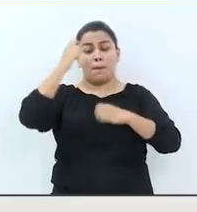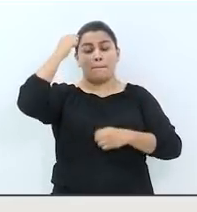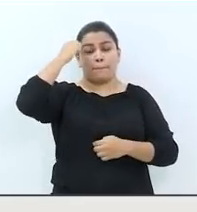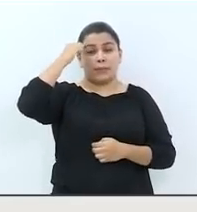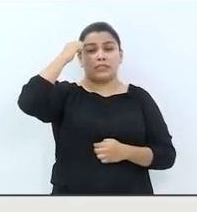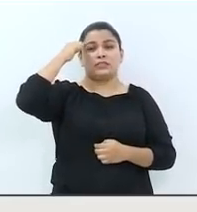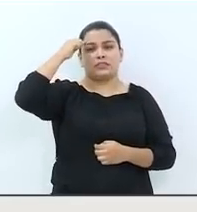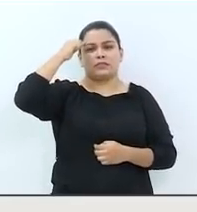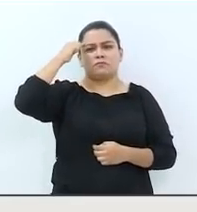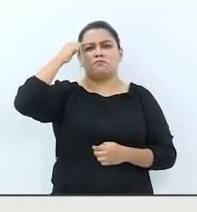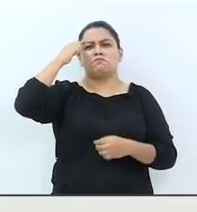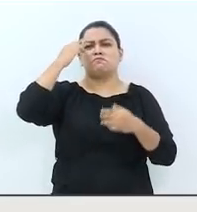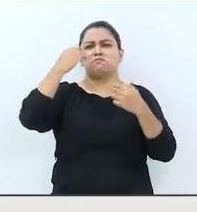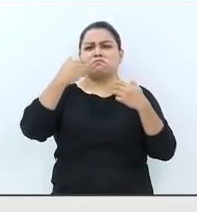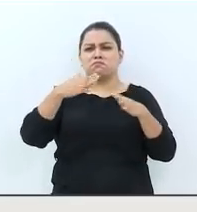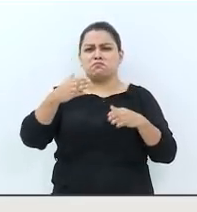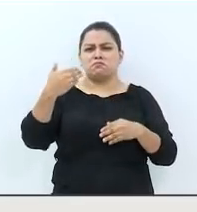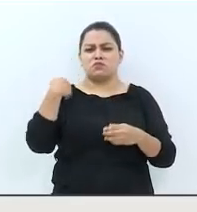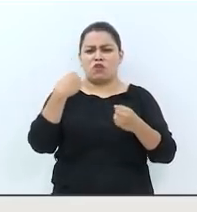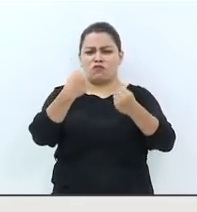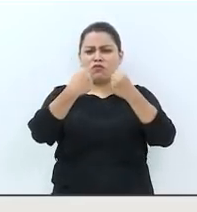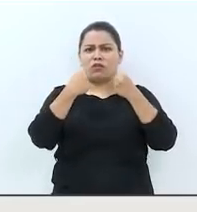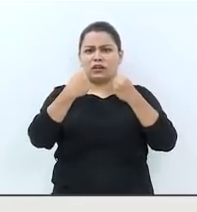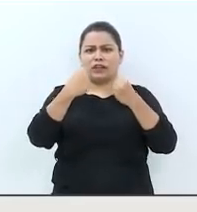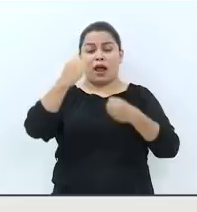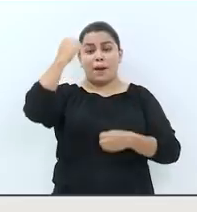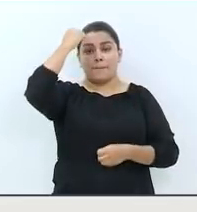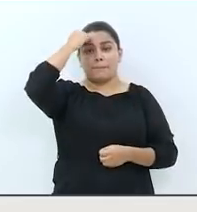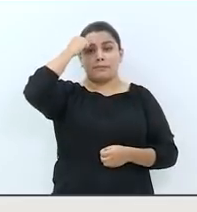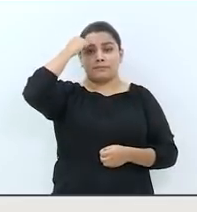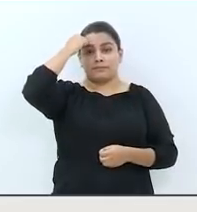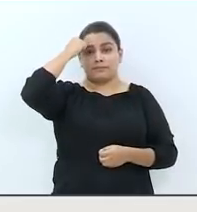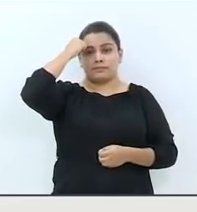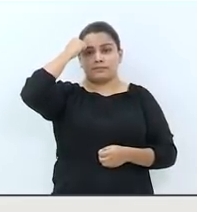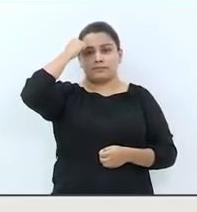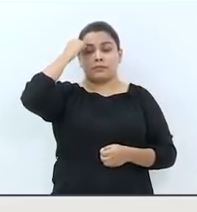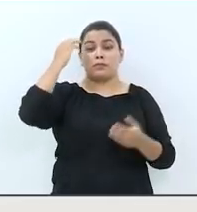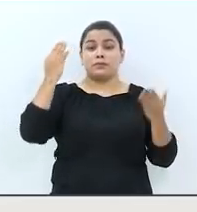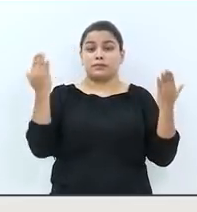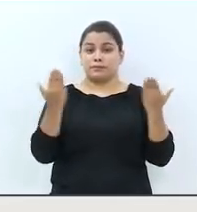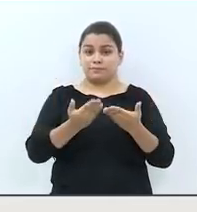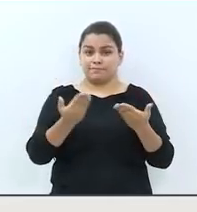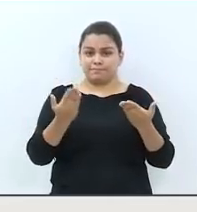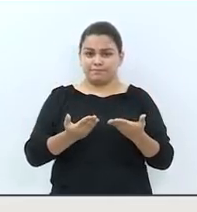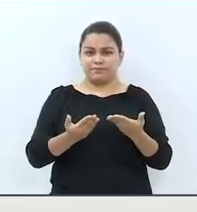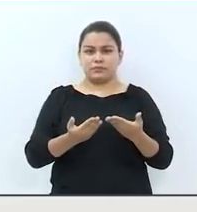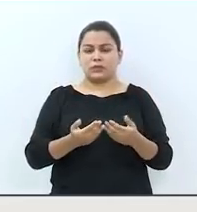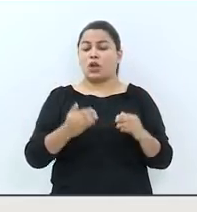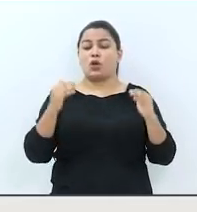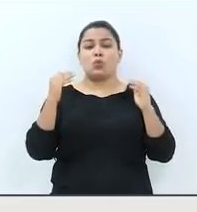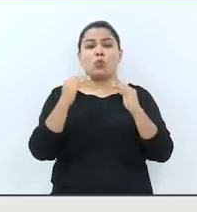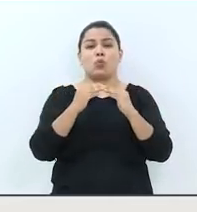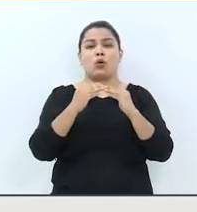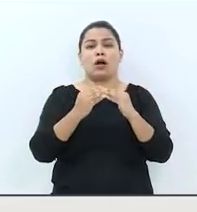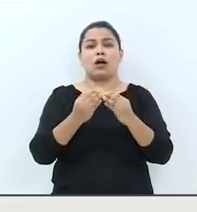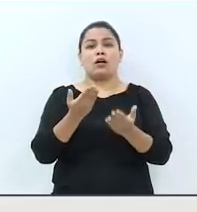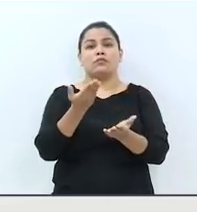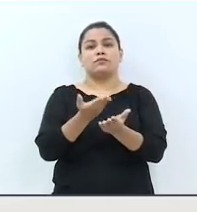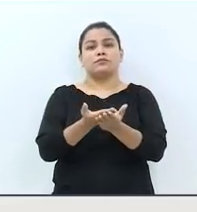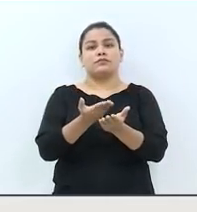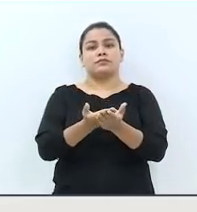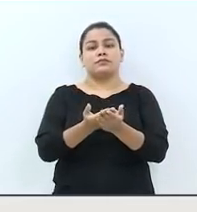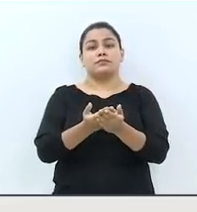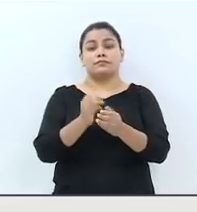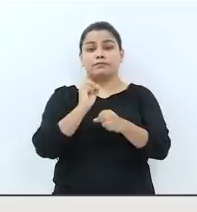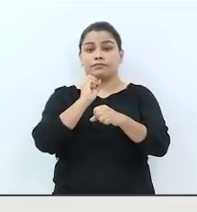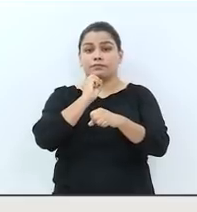Ya tenemos también el fortalecer los aprendizajes activos, que hace referencia al actuar. Y ya tenemos el ofrecer respuestas constructivas,